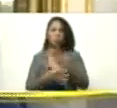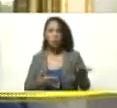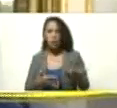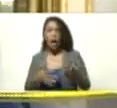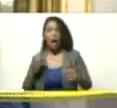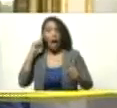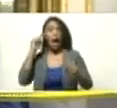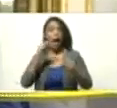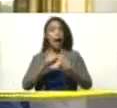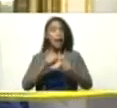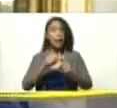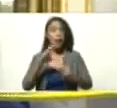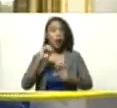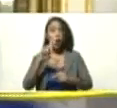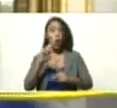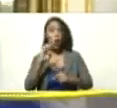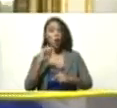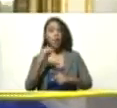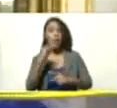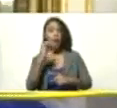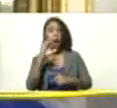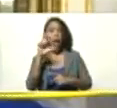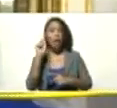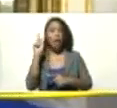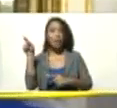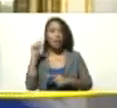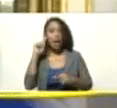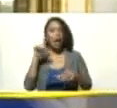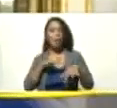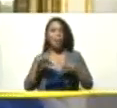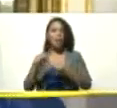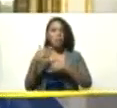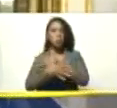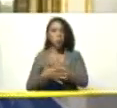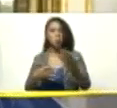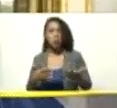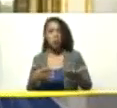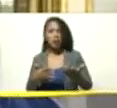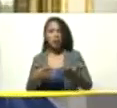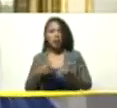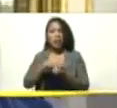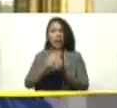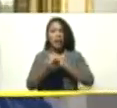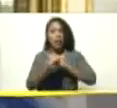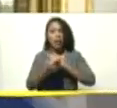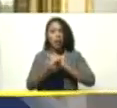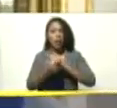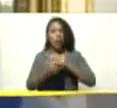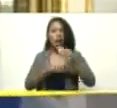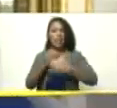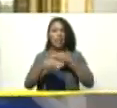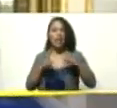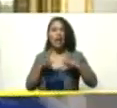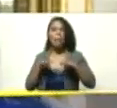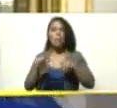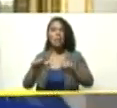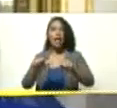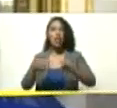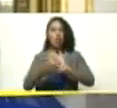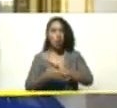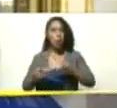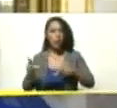el colonialismo, hacia el imperialismo, de transición hacia el capitalismo. Eso es lo que